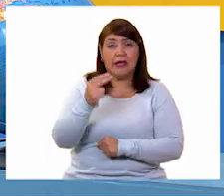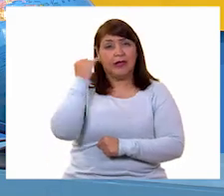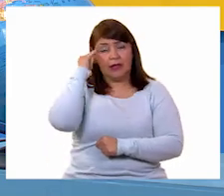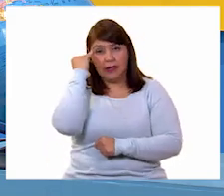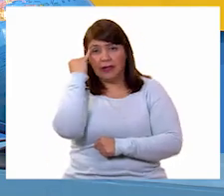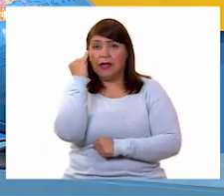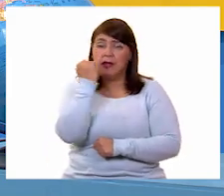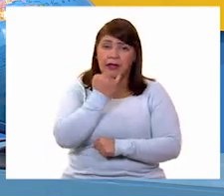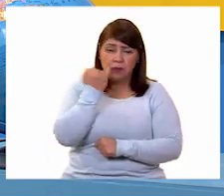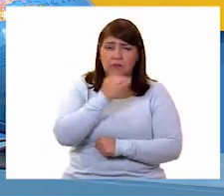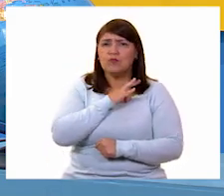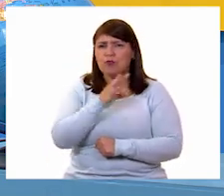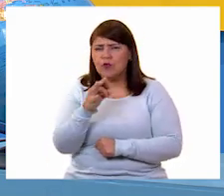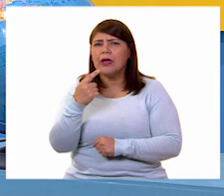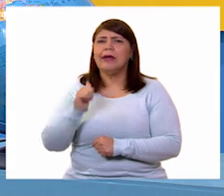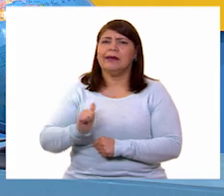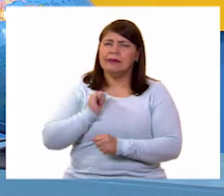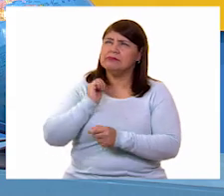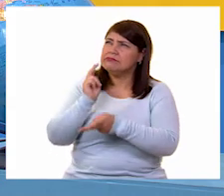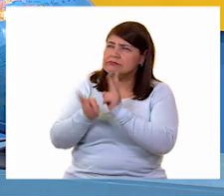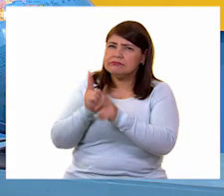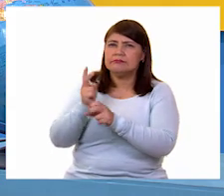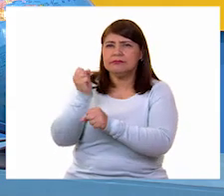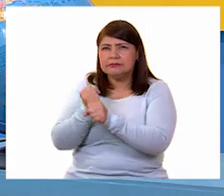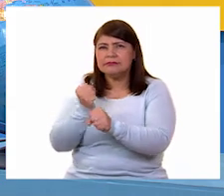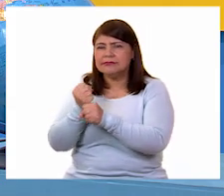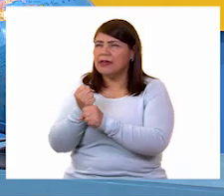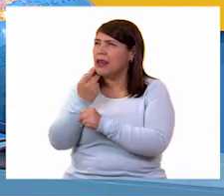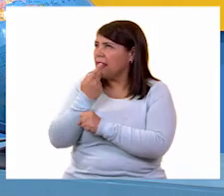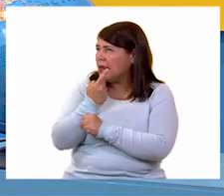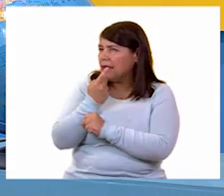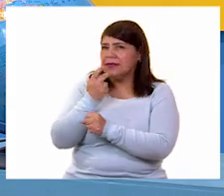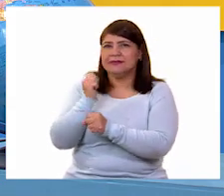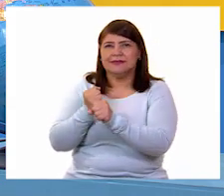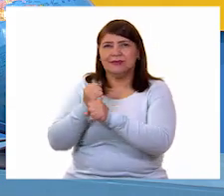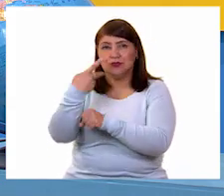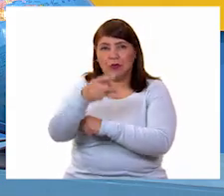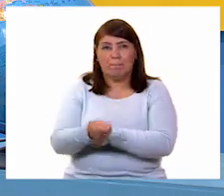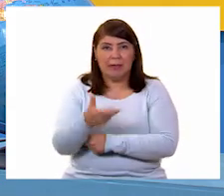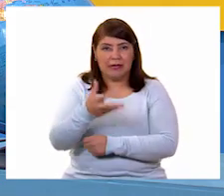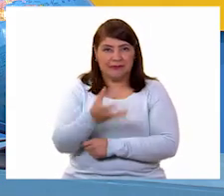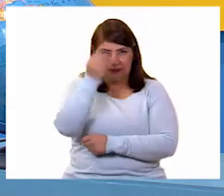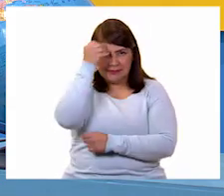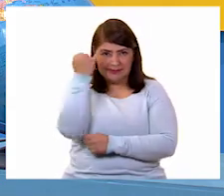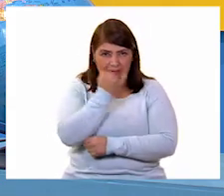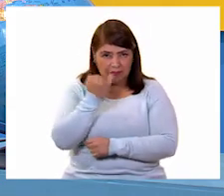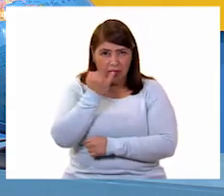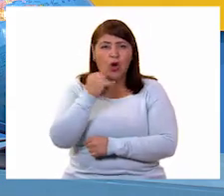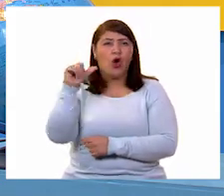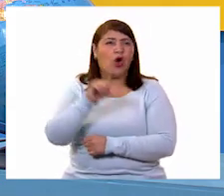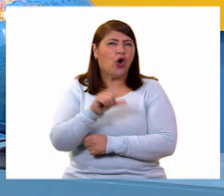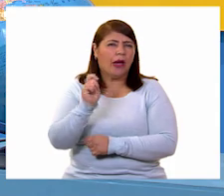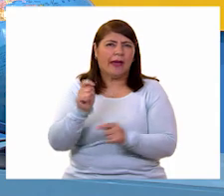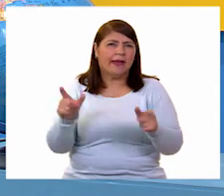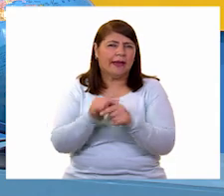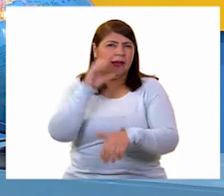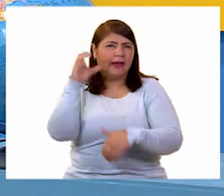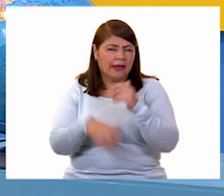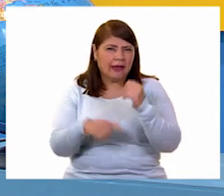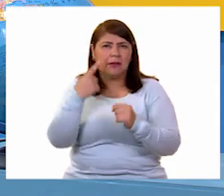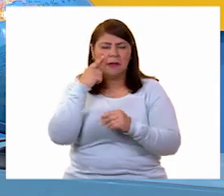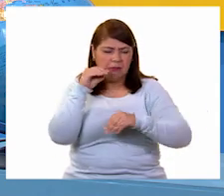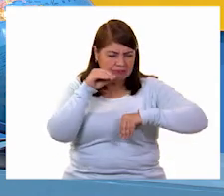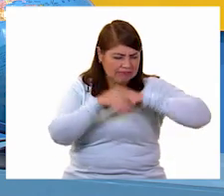lengua indígena, aprovecha este momento para practicarla y platica con tu familia en tu lengua materna. Por hoy hemos terminado con